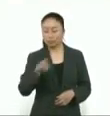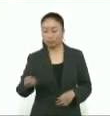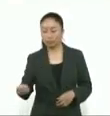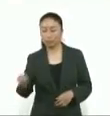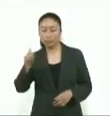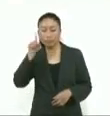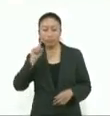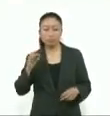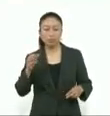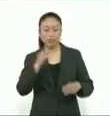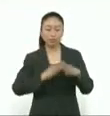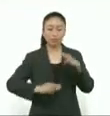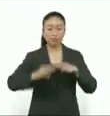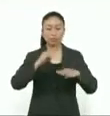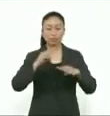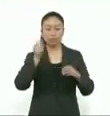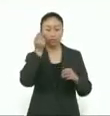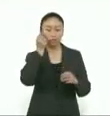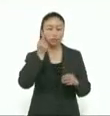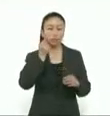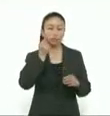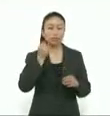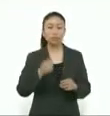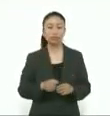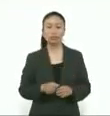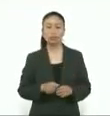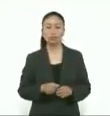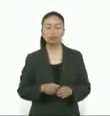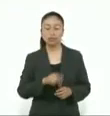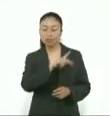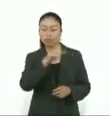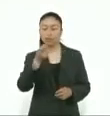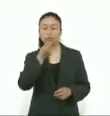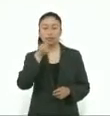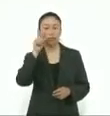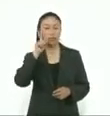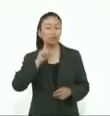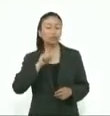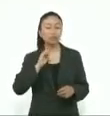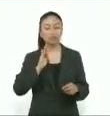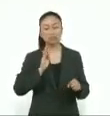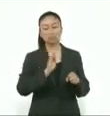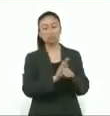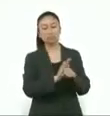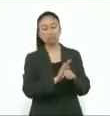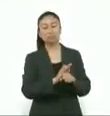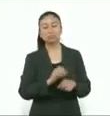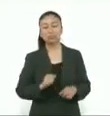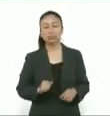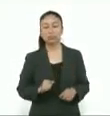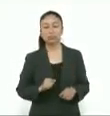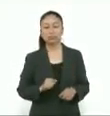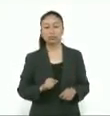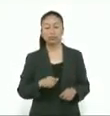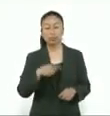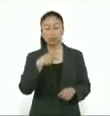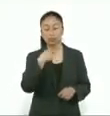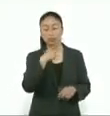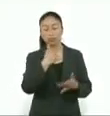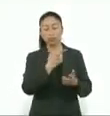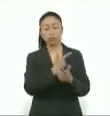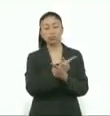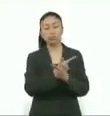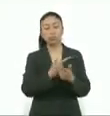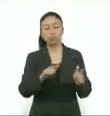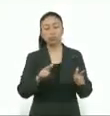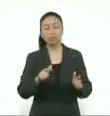montaña de Guerrero y de todas las niñas y las mujeres de las diferentes regiones que han visto su libertad y